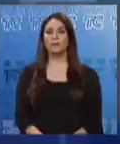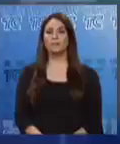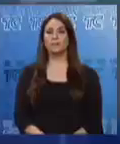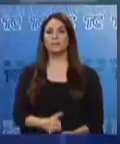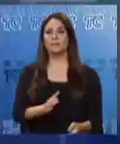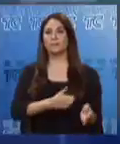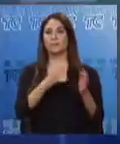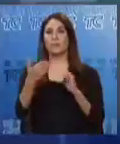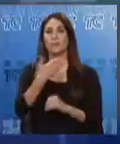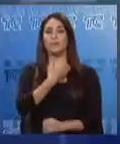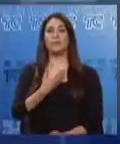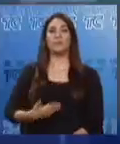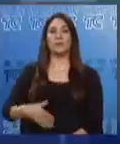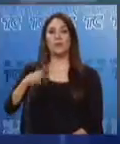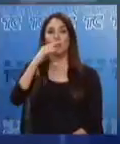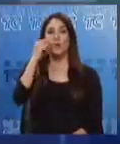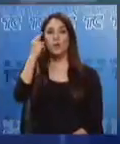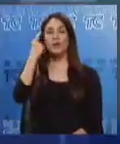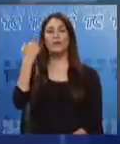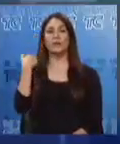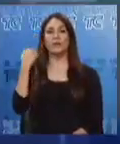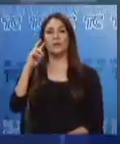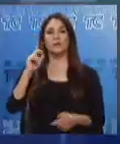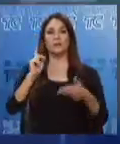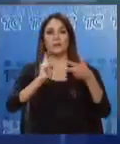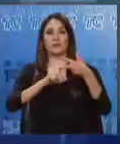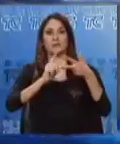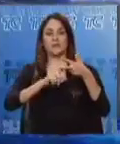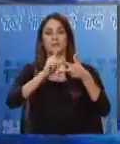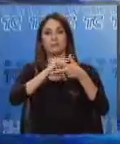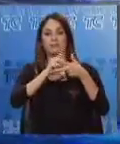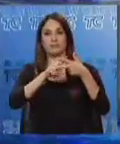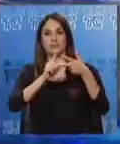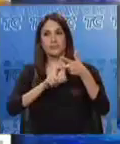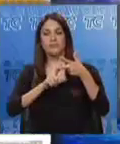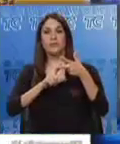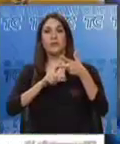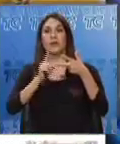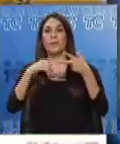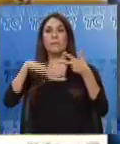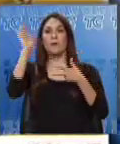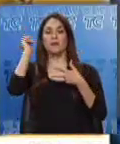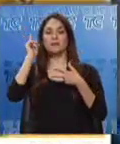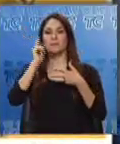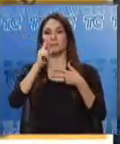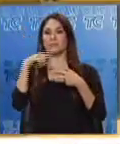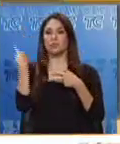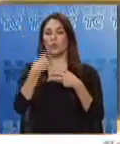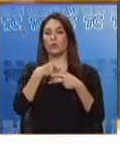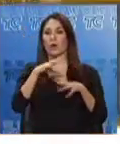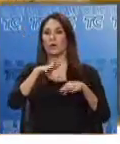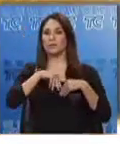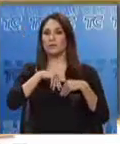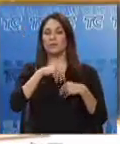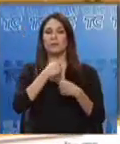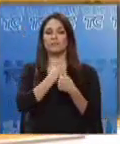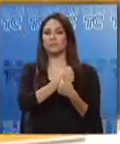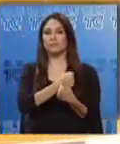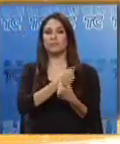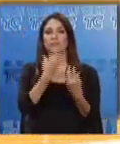parte, el presidente Rafael Correa se ubica en el tercer lugar entre los jefes de Estado con mayor aprobación de la opinión pública en la